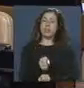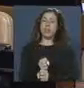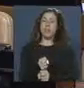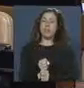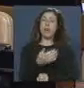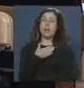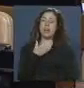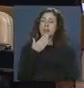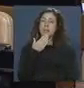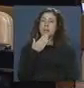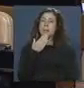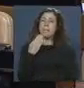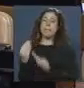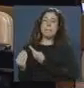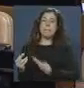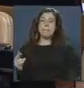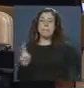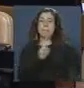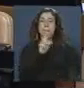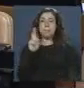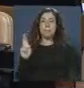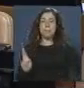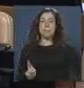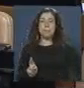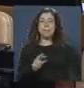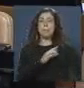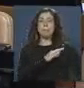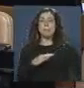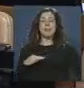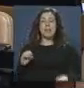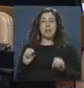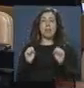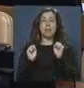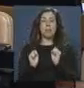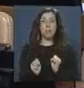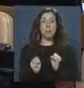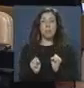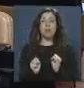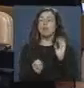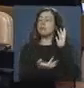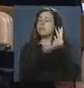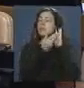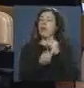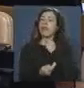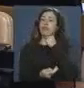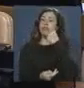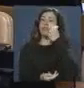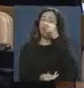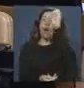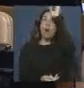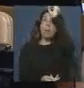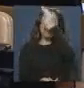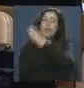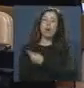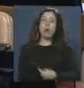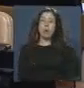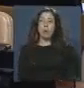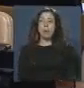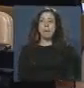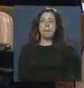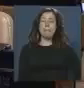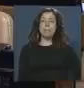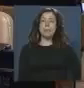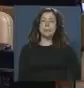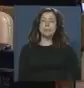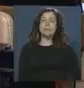Pero queremos también que la Presidenta de la República y la Ministra de Educación puedan también escuchar la voz del gobierno, de manera que en